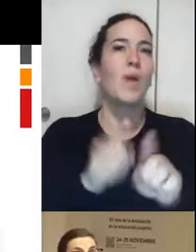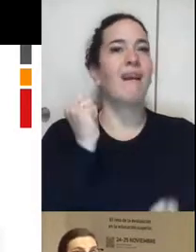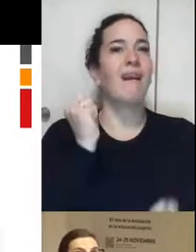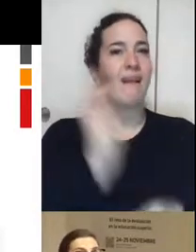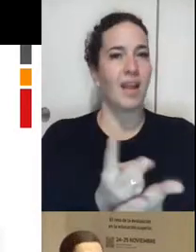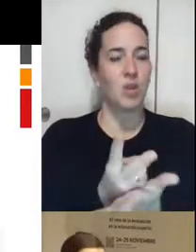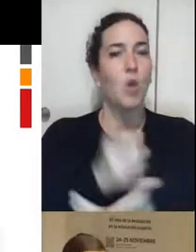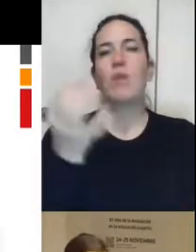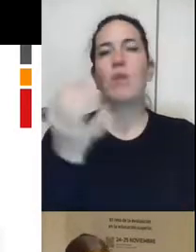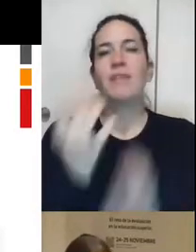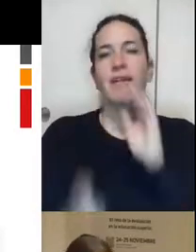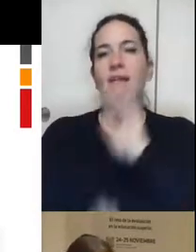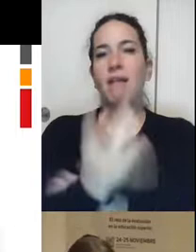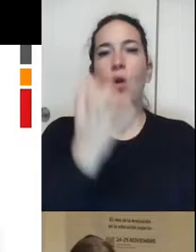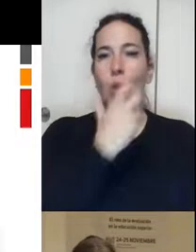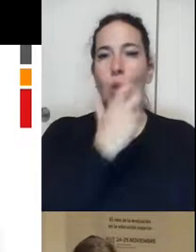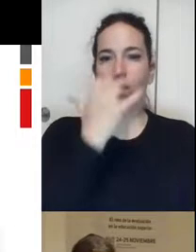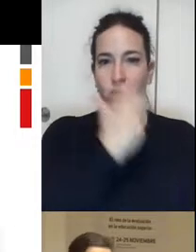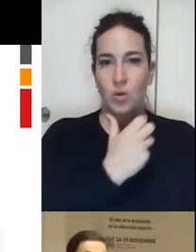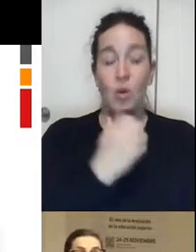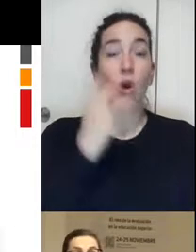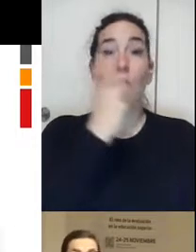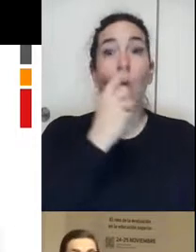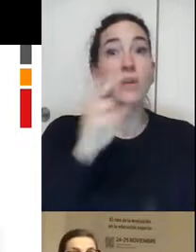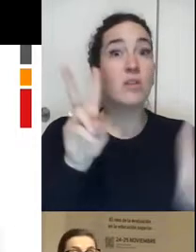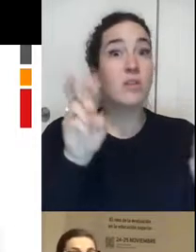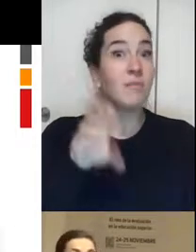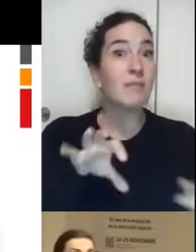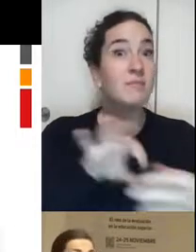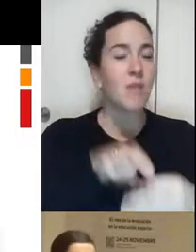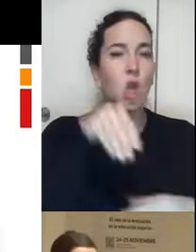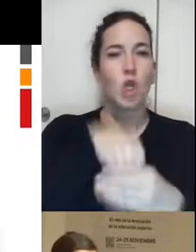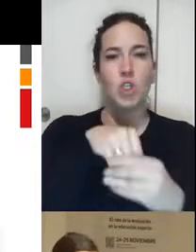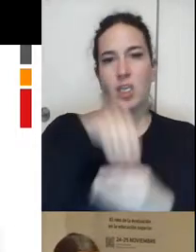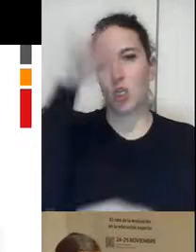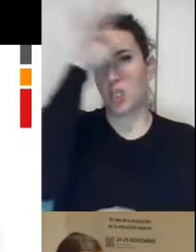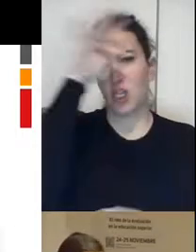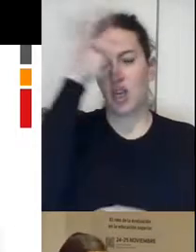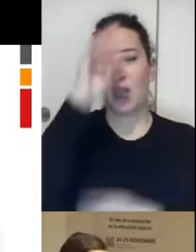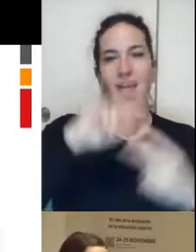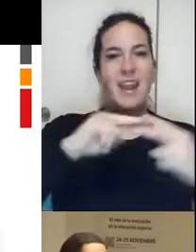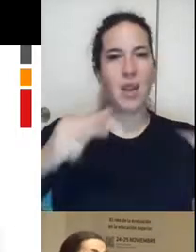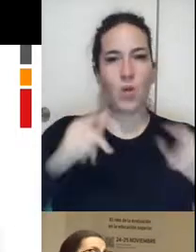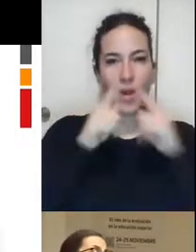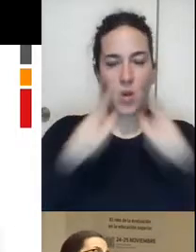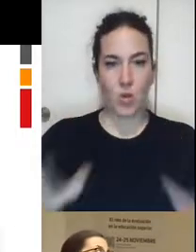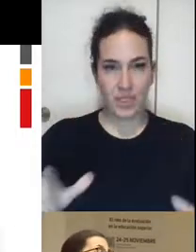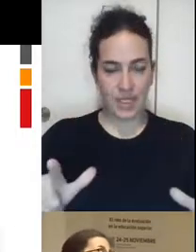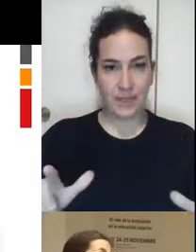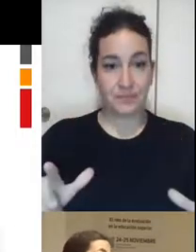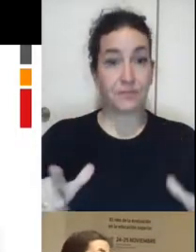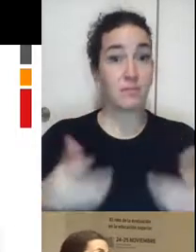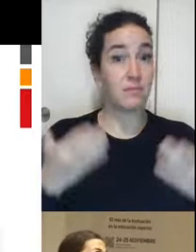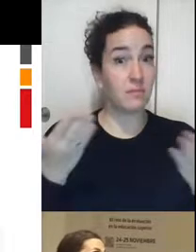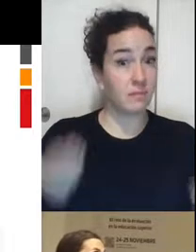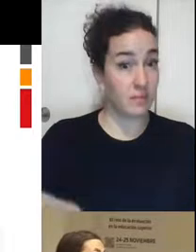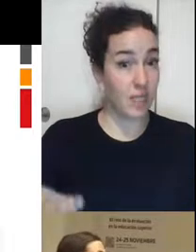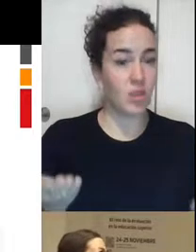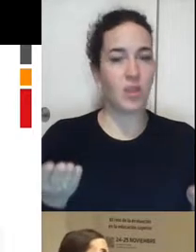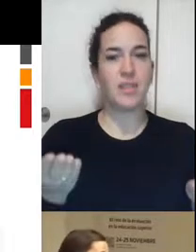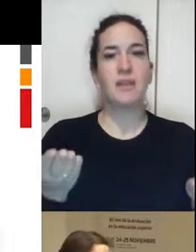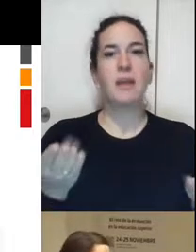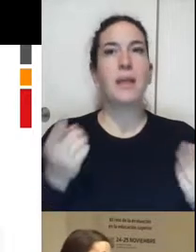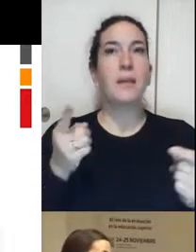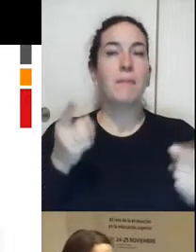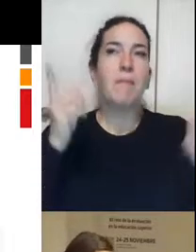un cuento cuya temática estuviera relacionada con los contenidos teóricos de neurolingüística y que estuviera dirigido a un